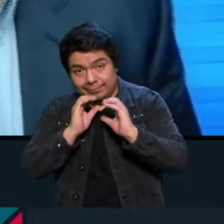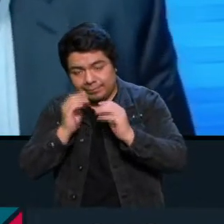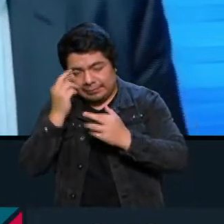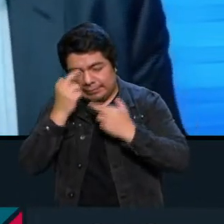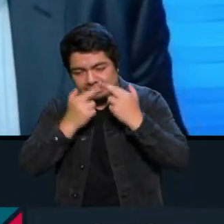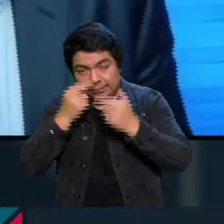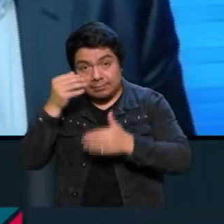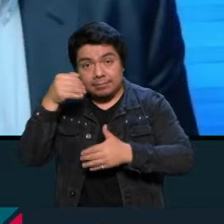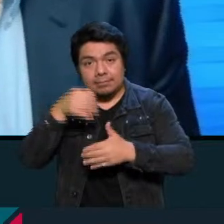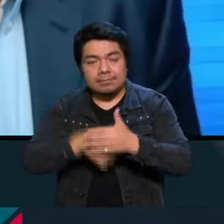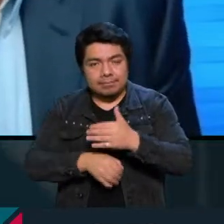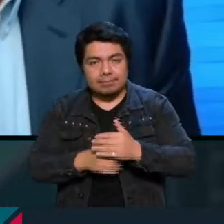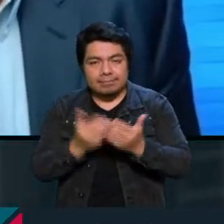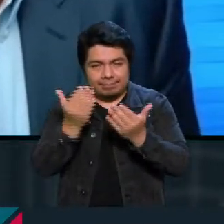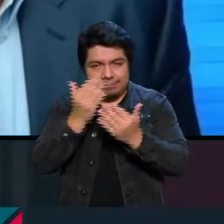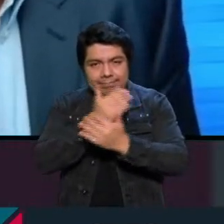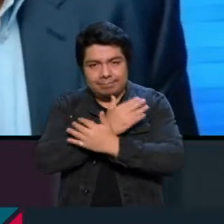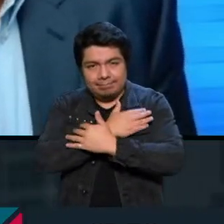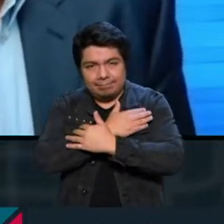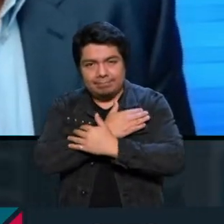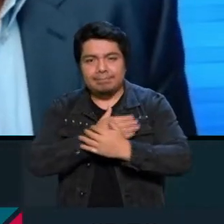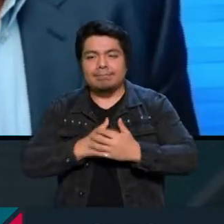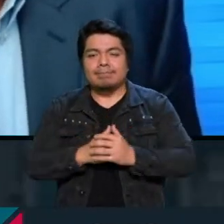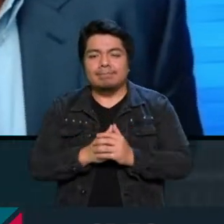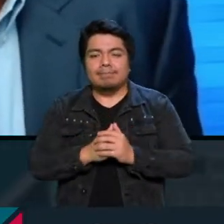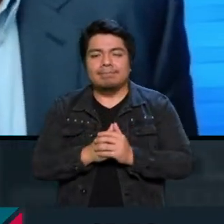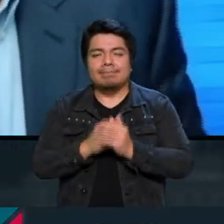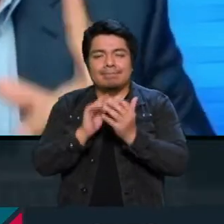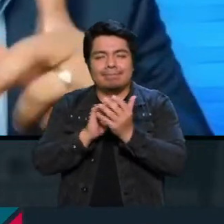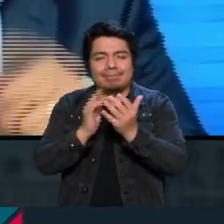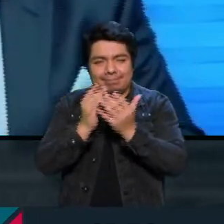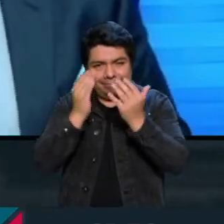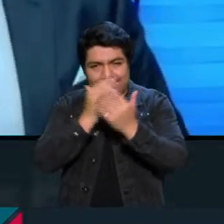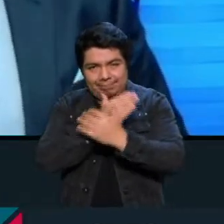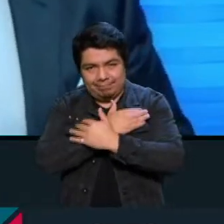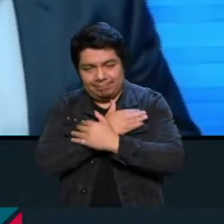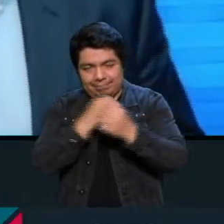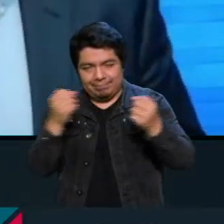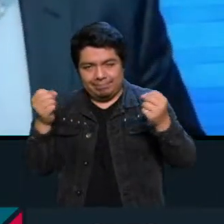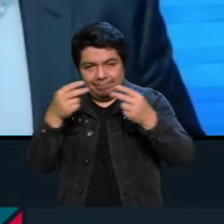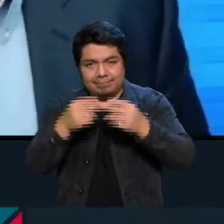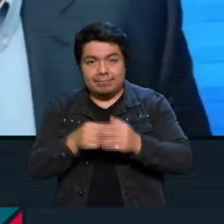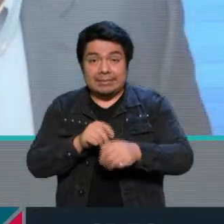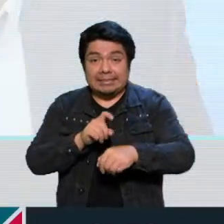y este balance de la administración. Le mando un fuerte abrazo. Un fuerte abrazo, Braulio. Saludos al auditorio. Es momento de despedirnos, pero